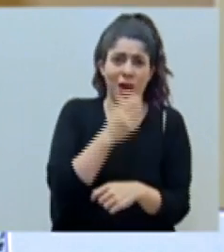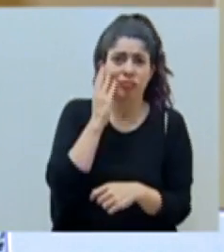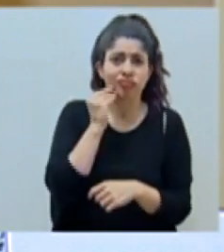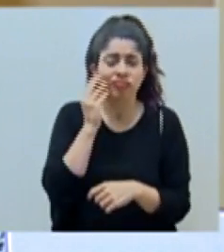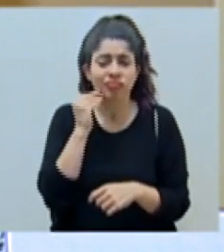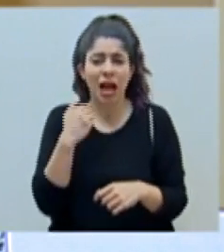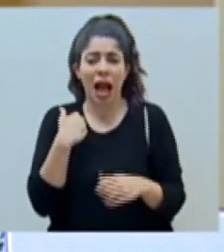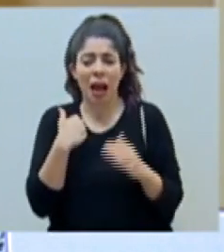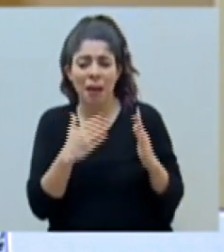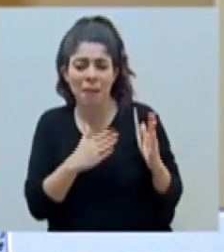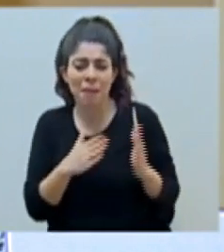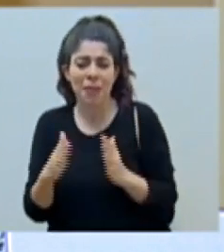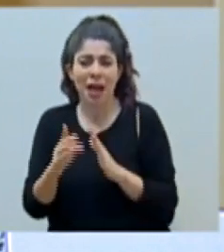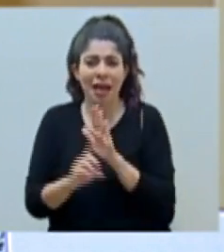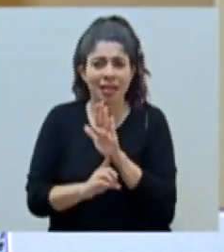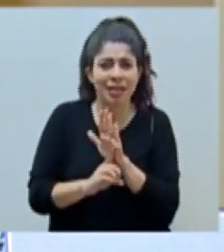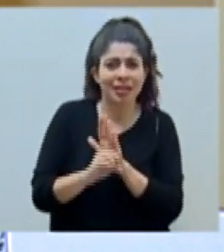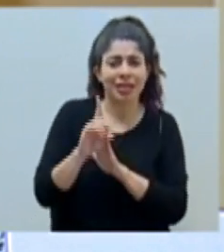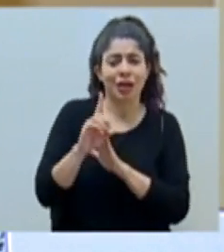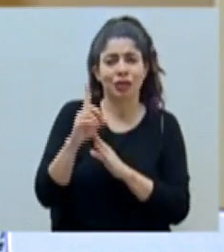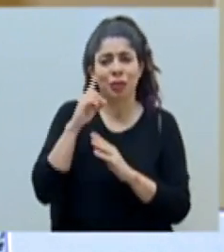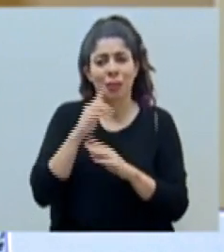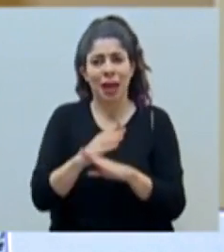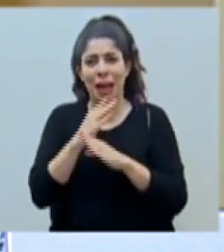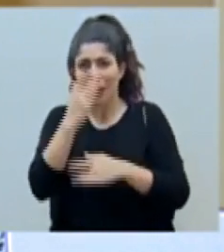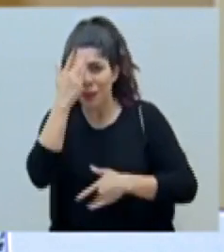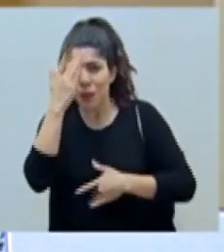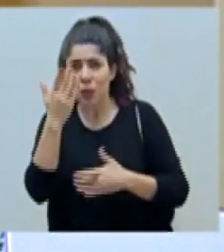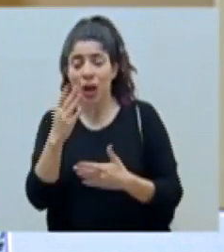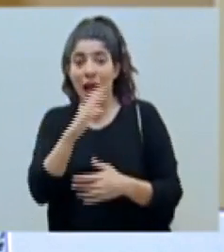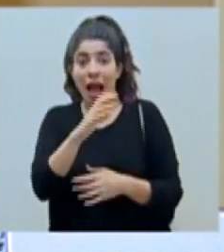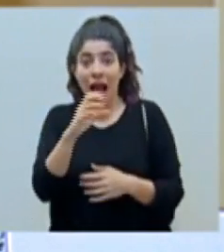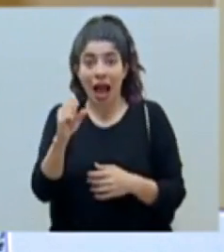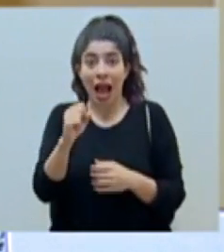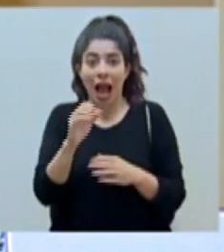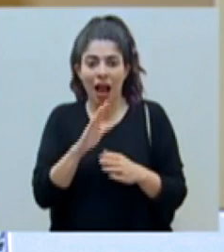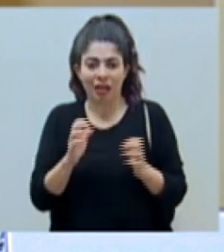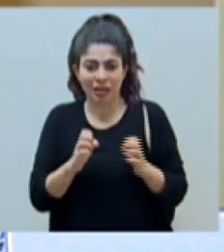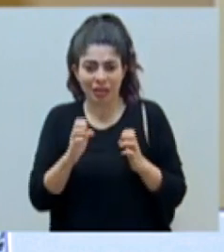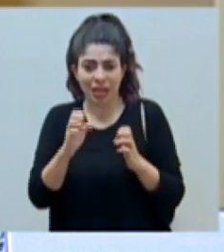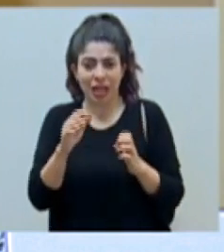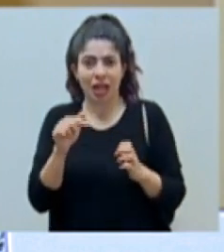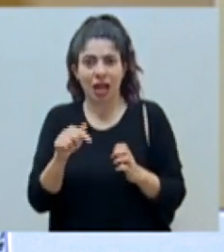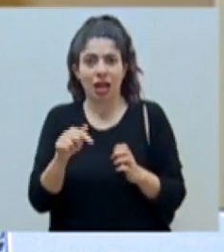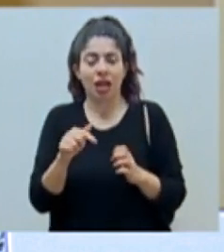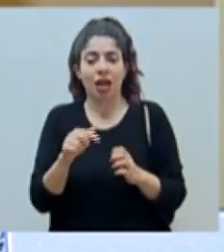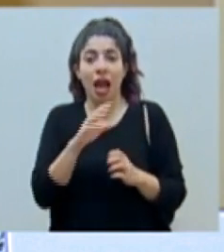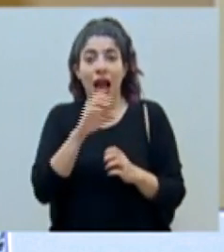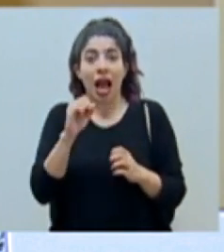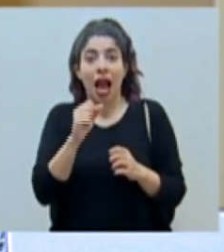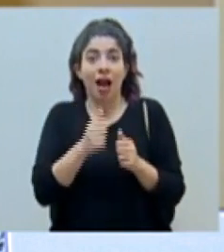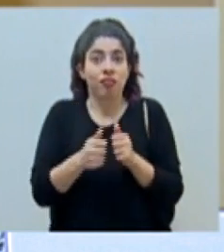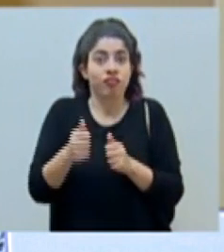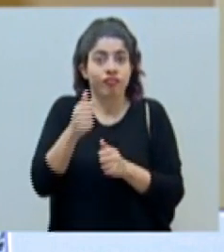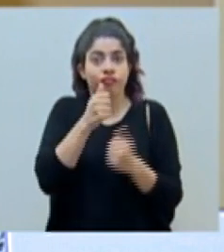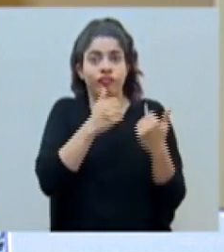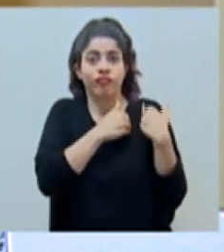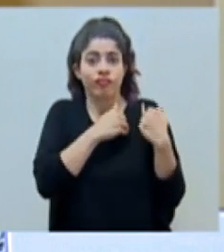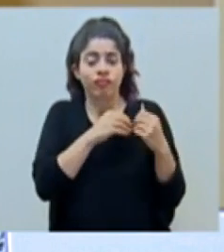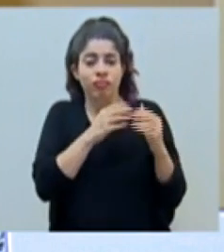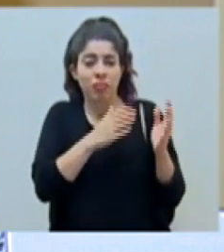desarrollo, una planificación estratégica que la Caja Costarricense de Seguro Social, comunidad ejecutora, ha desarrollado para poder